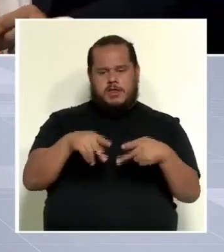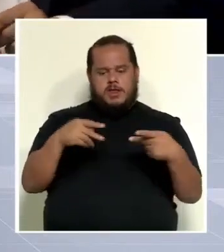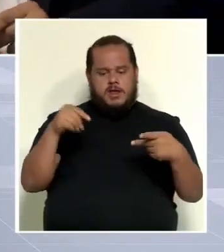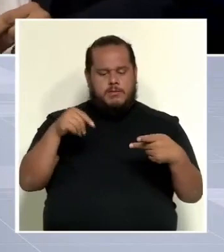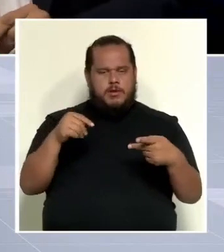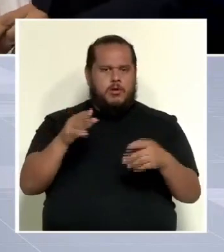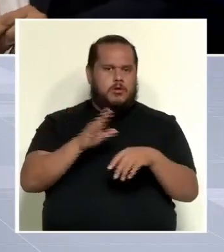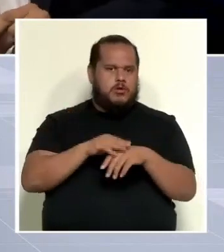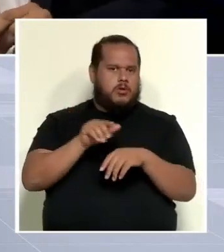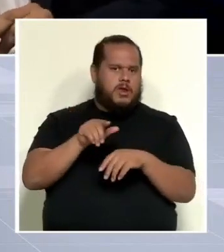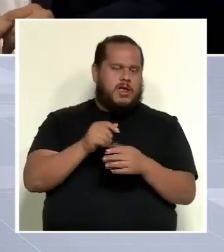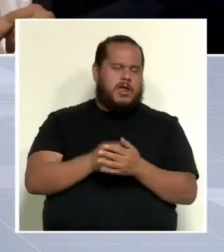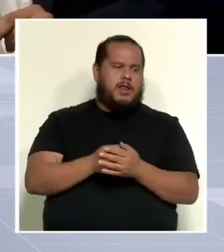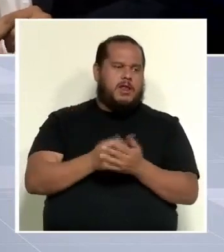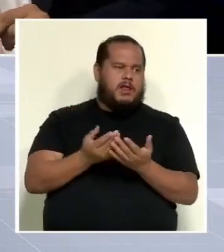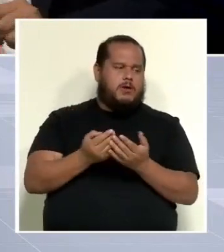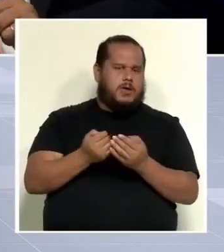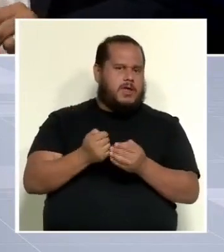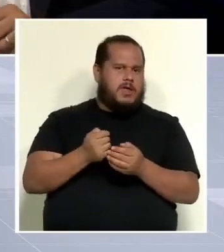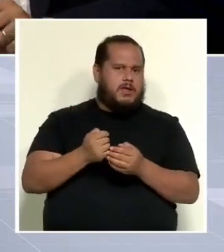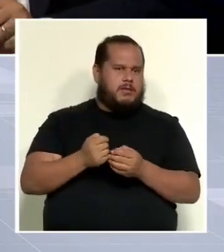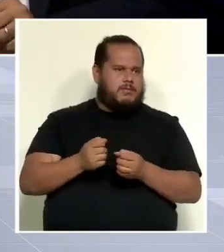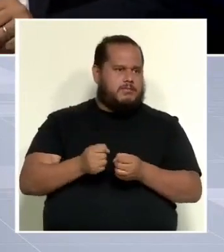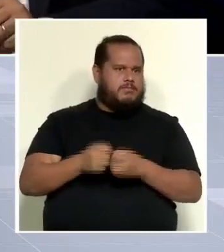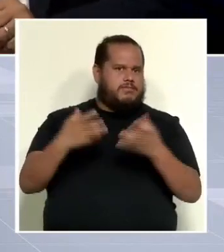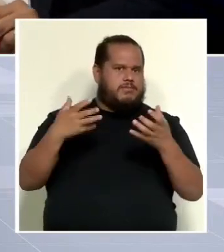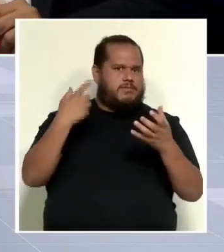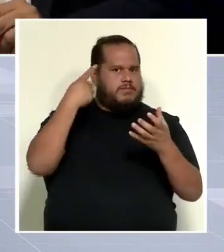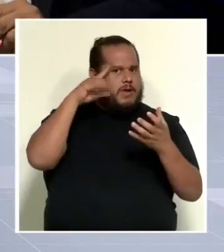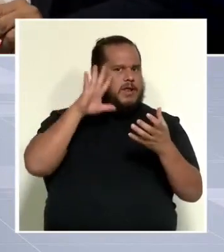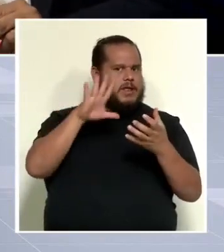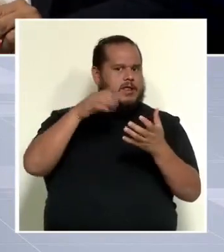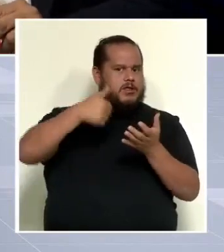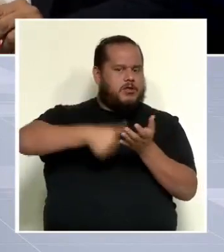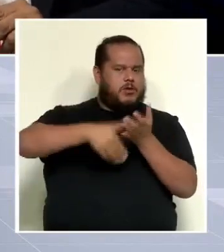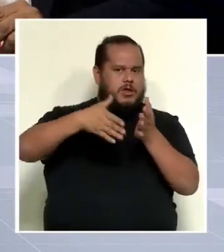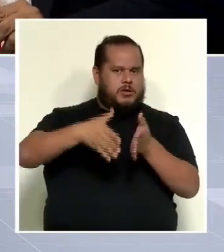que, digamos, enciende la chispa para que su candidatura